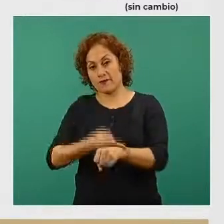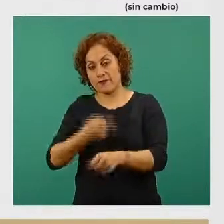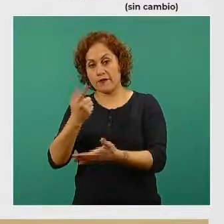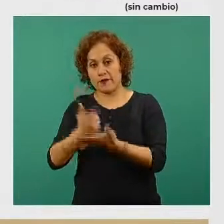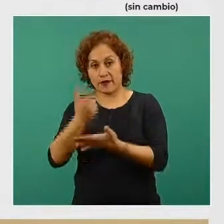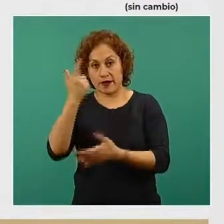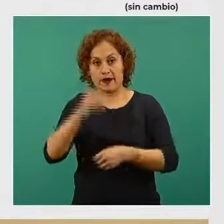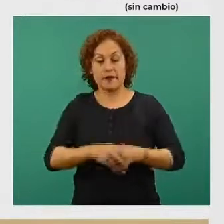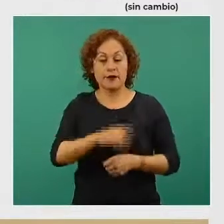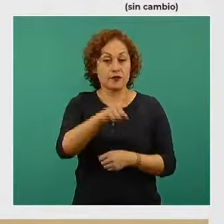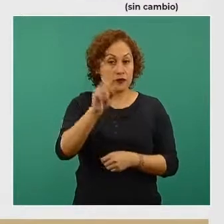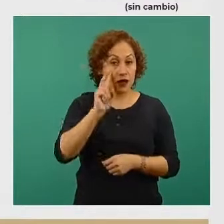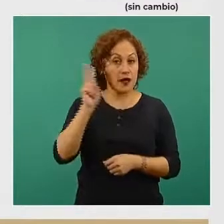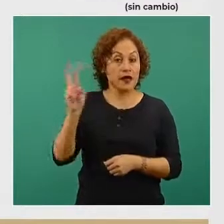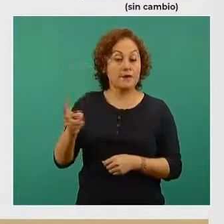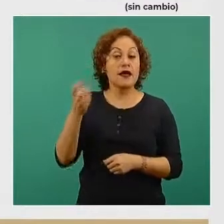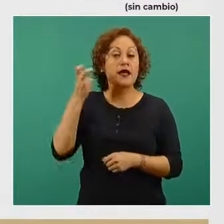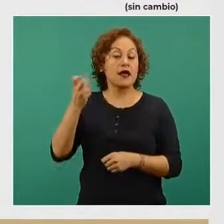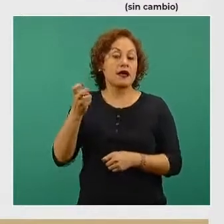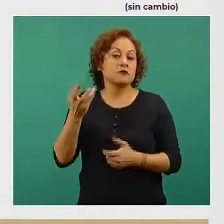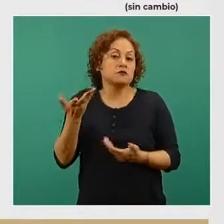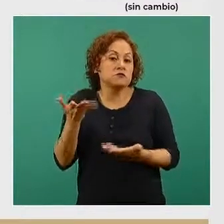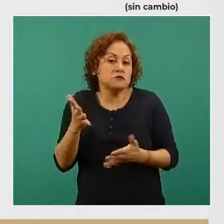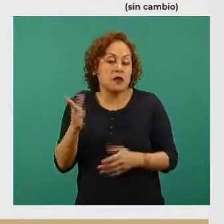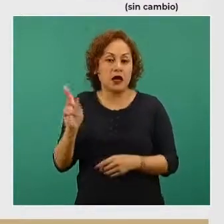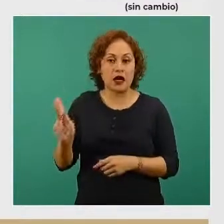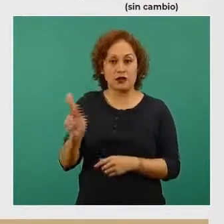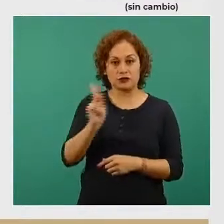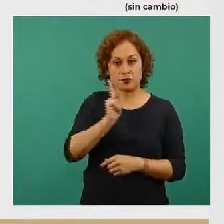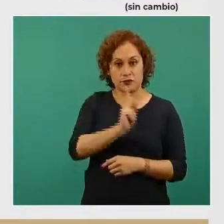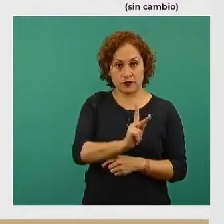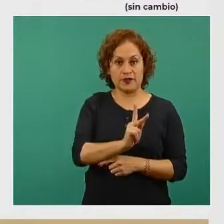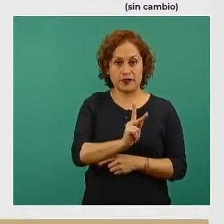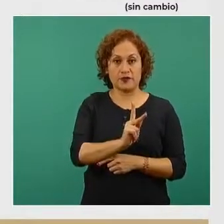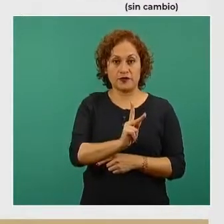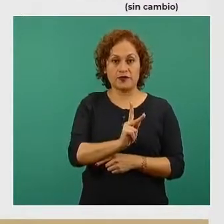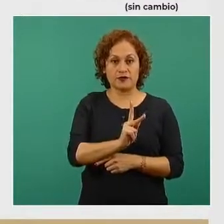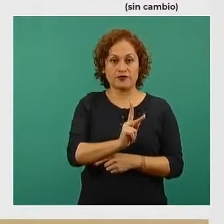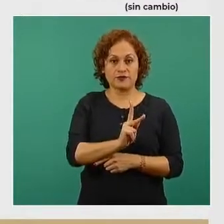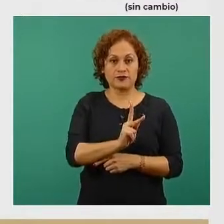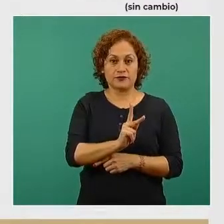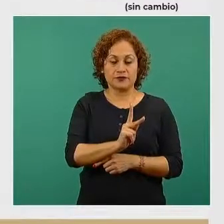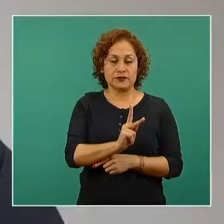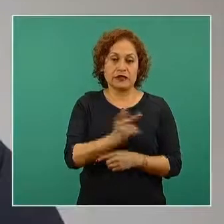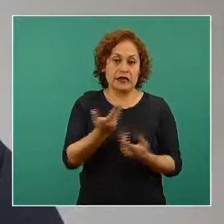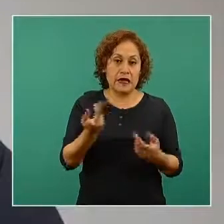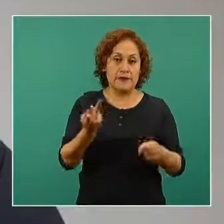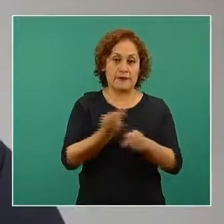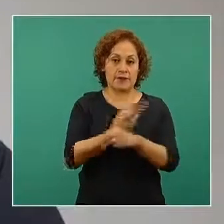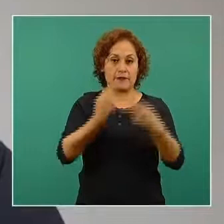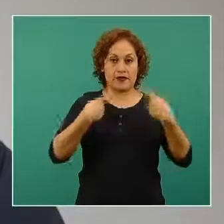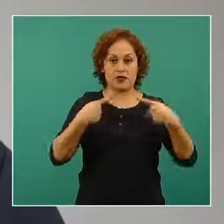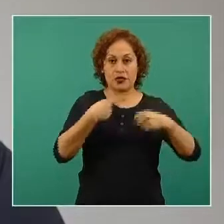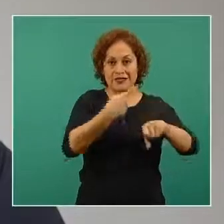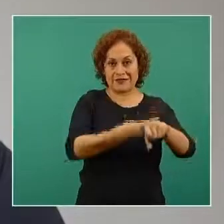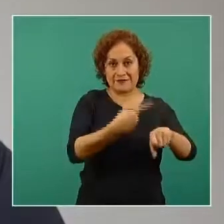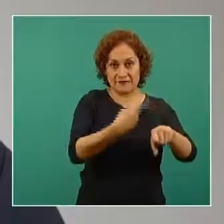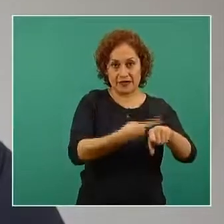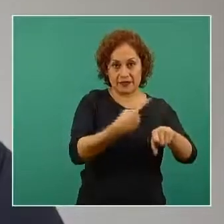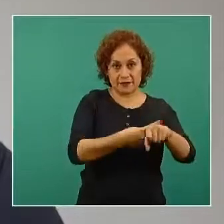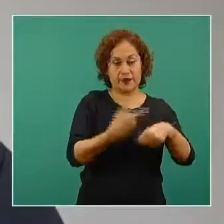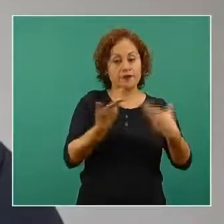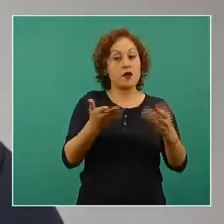comportamiento es similar y es congruente a lo que estamos viendo en la presencia de los casos. Es decir, a medida que han